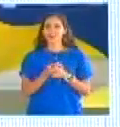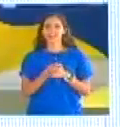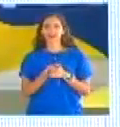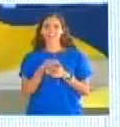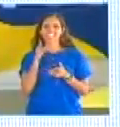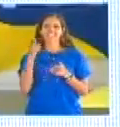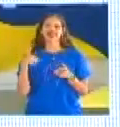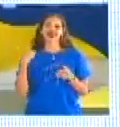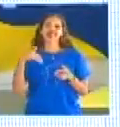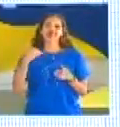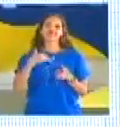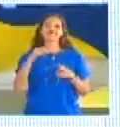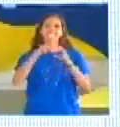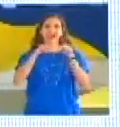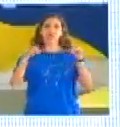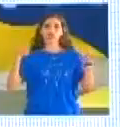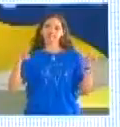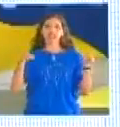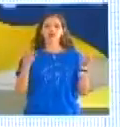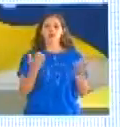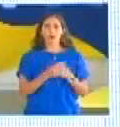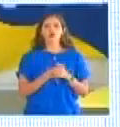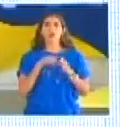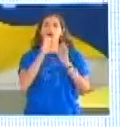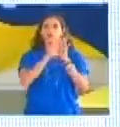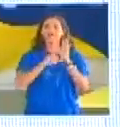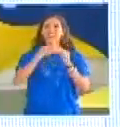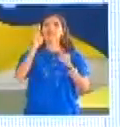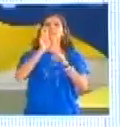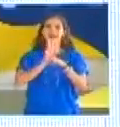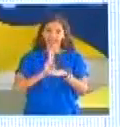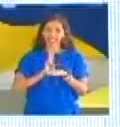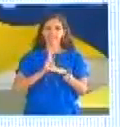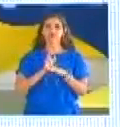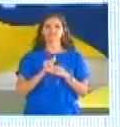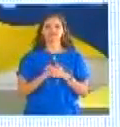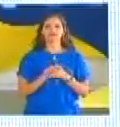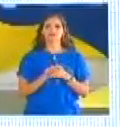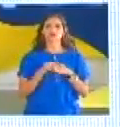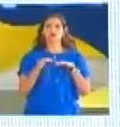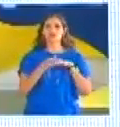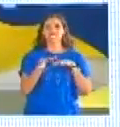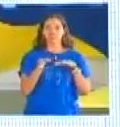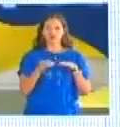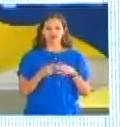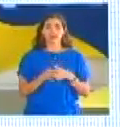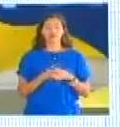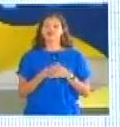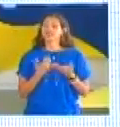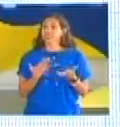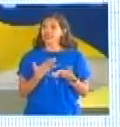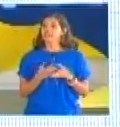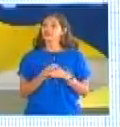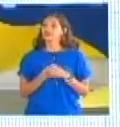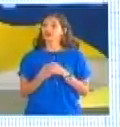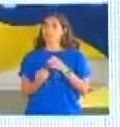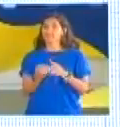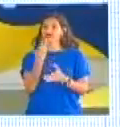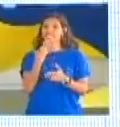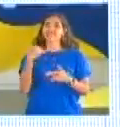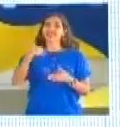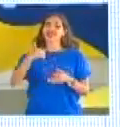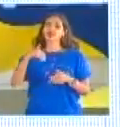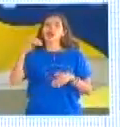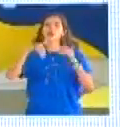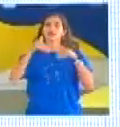ella tiene derecho a votar territorialmente por los constituyentes de Vargas, el Estado Vargas, el municipio. Y le va a aparecer que tiene derecho a